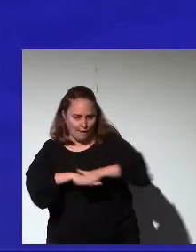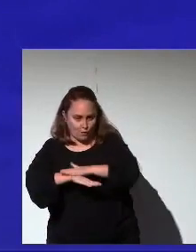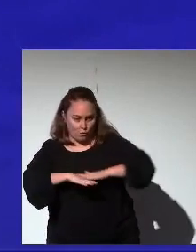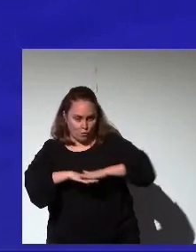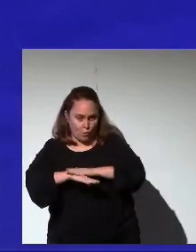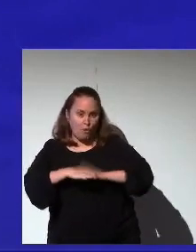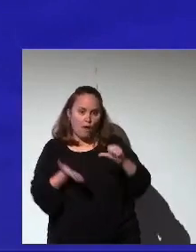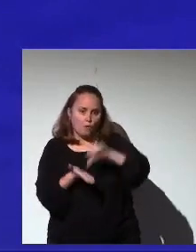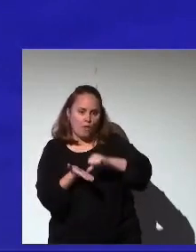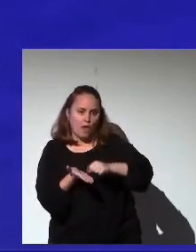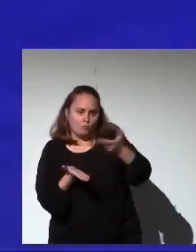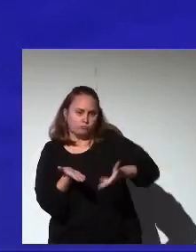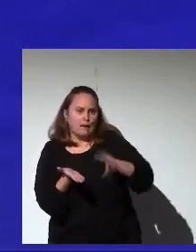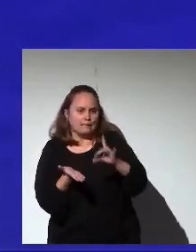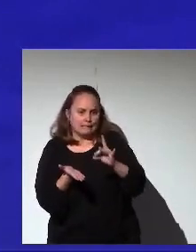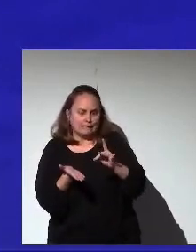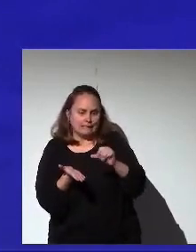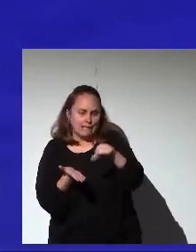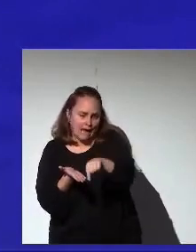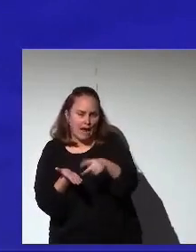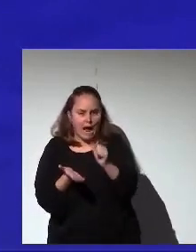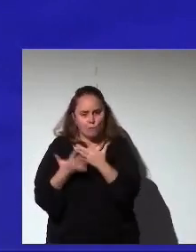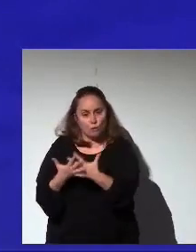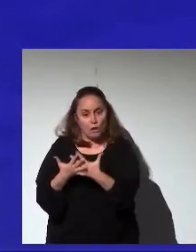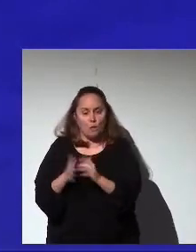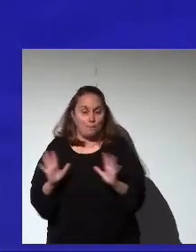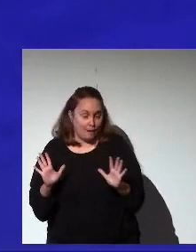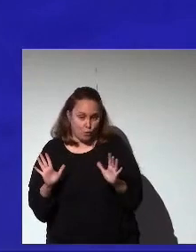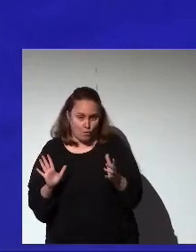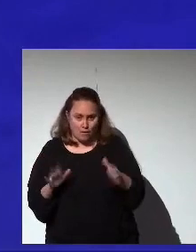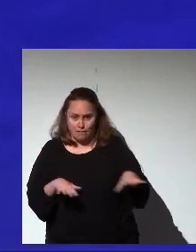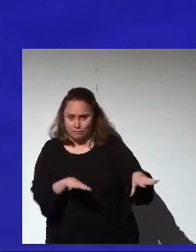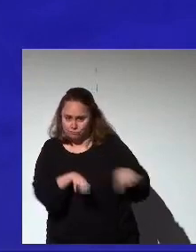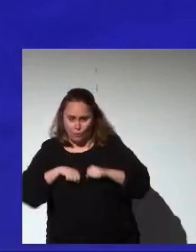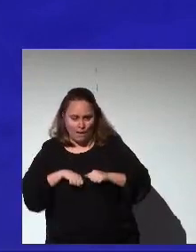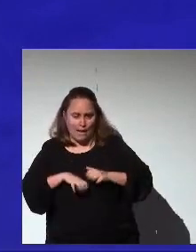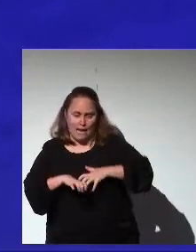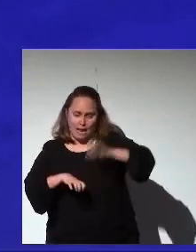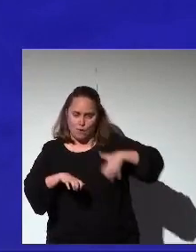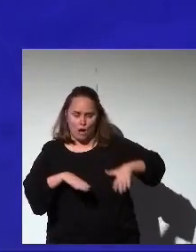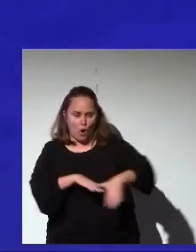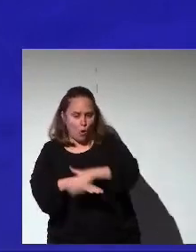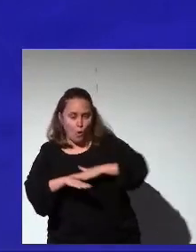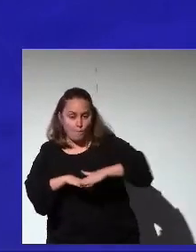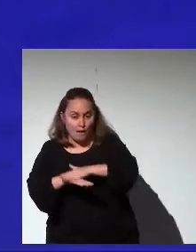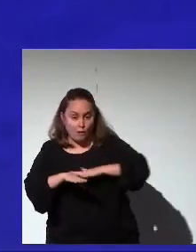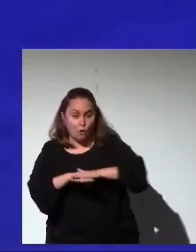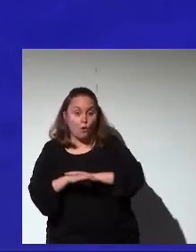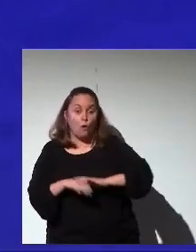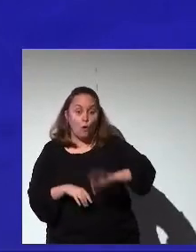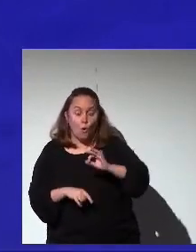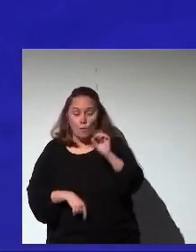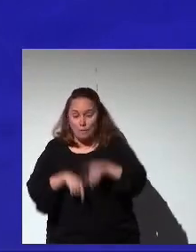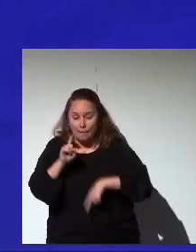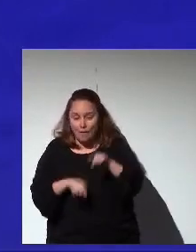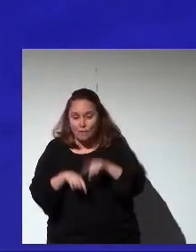si el Estado no tiene competencias y la competencia es regional, la Administración General del Estado no tiene ningún papel, ¿no? Aquí,